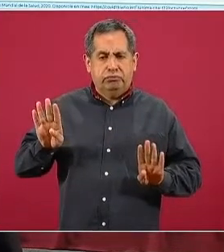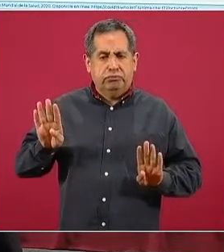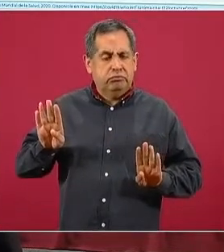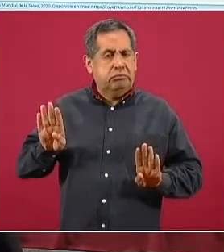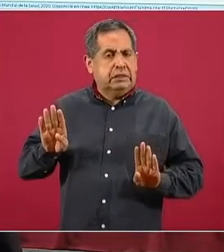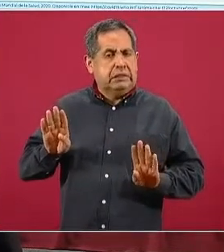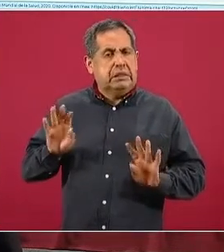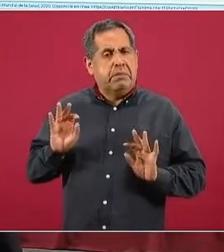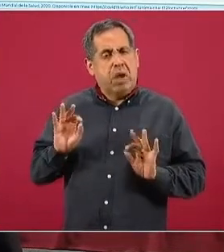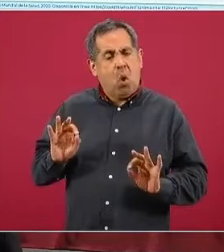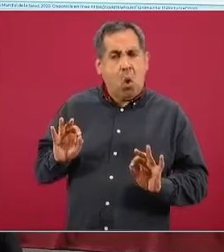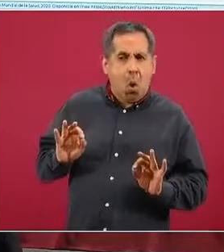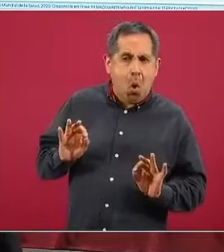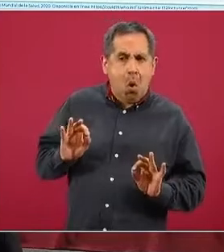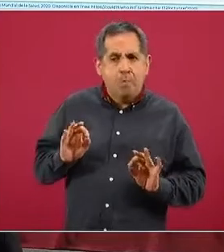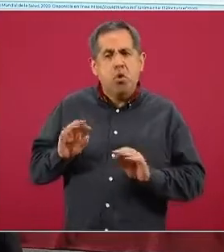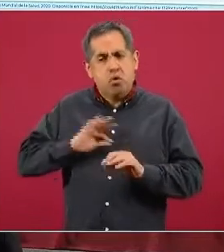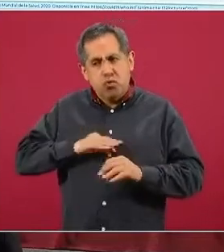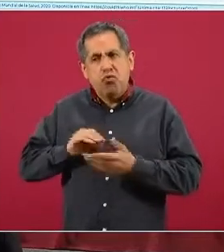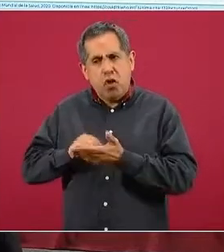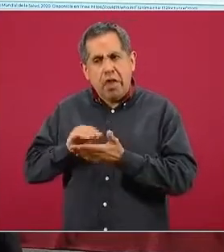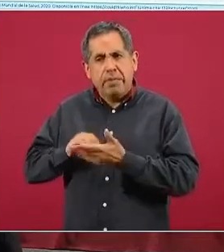una significativa transmisión.